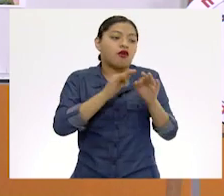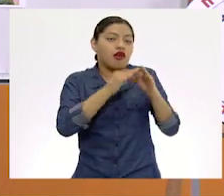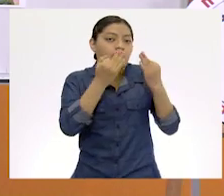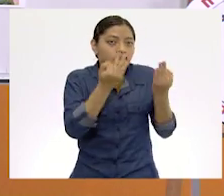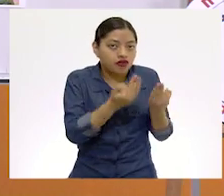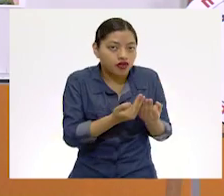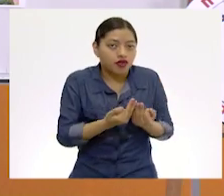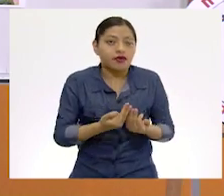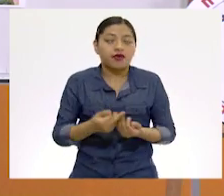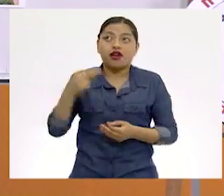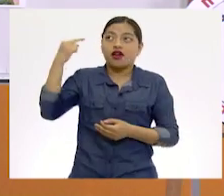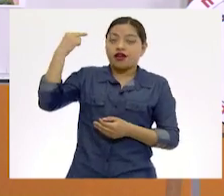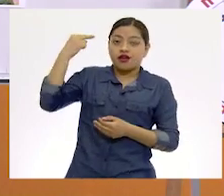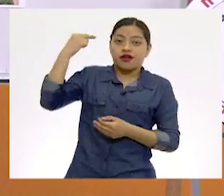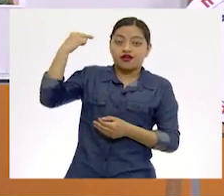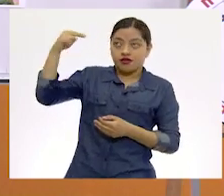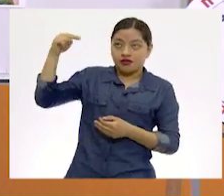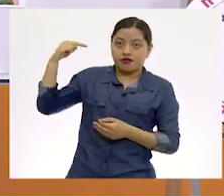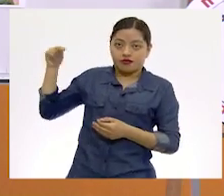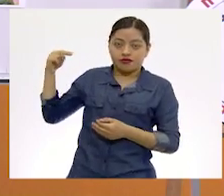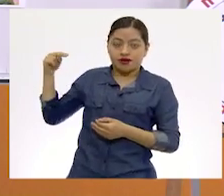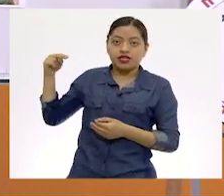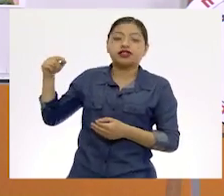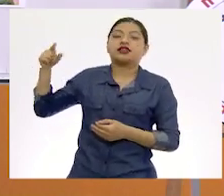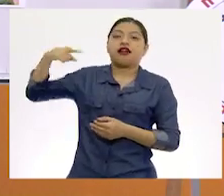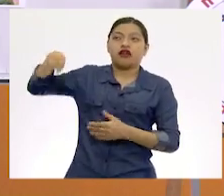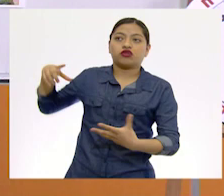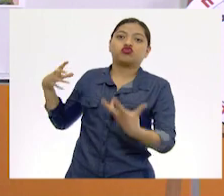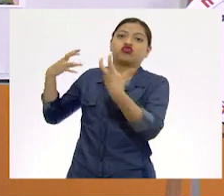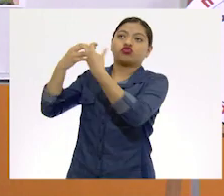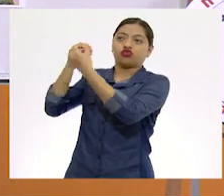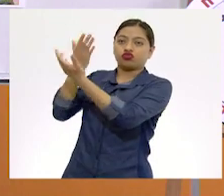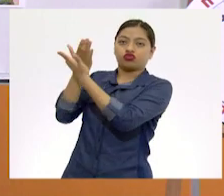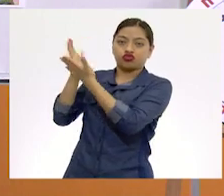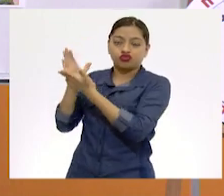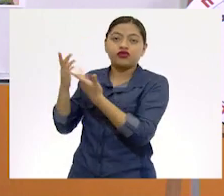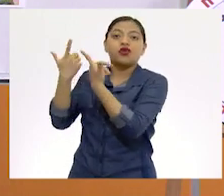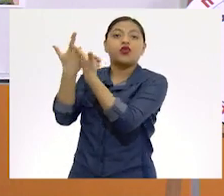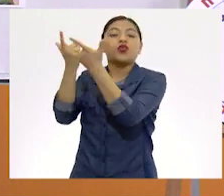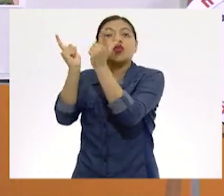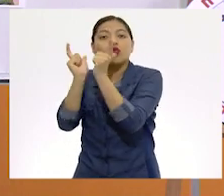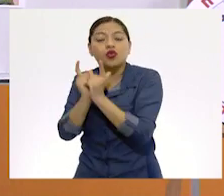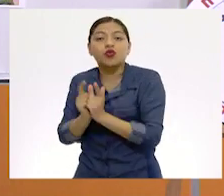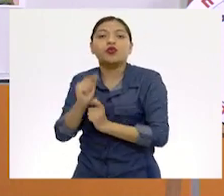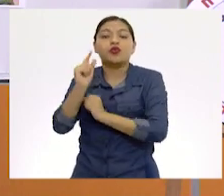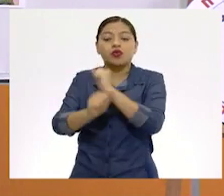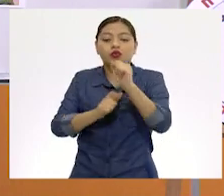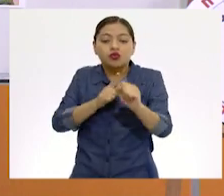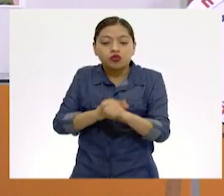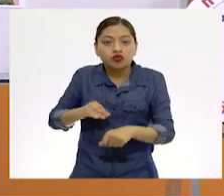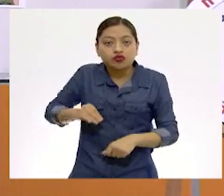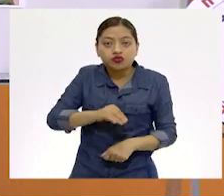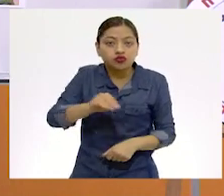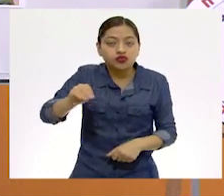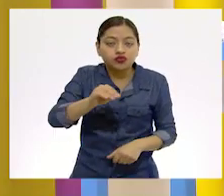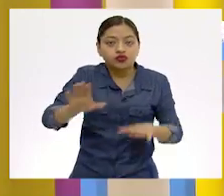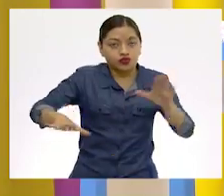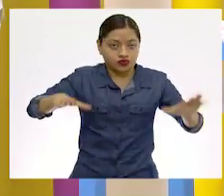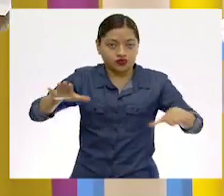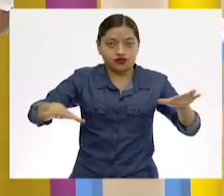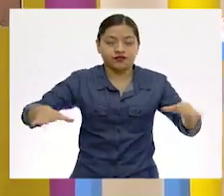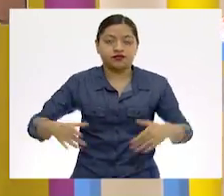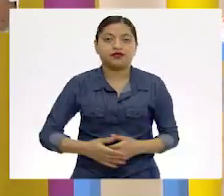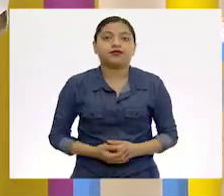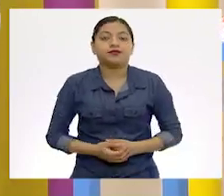puedo ver que los podemos clasificar en el apartado de animales que reptan, me has iluminado mi día. Muy bien, Eric, qué